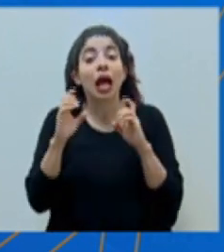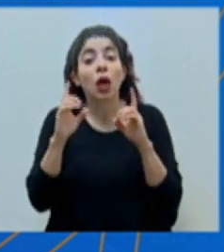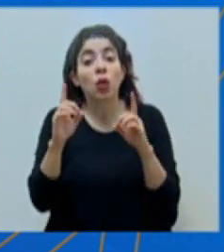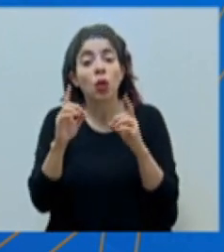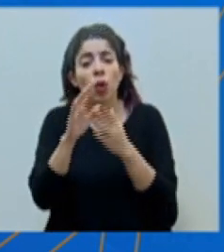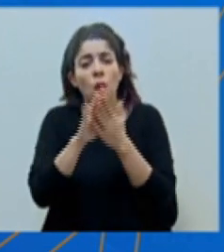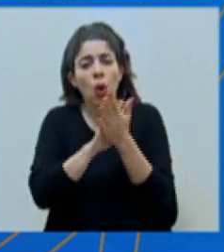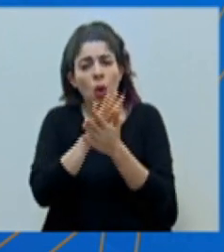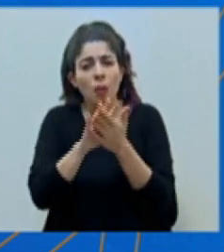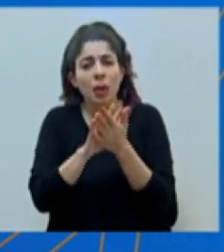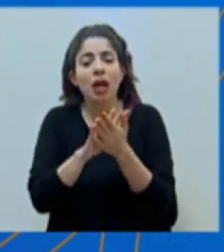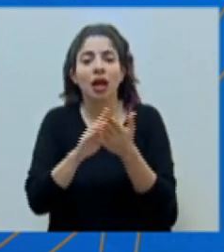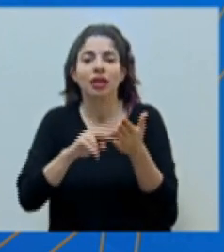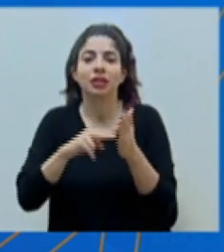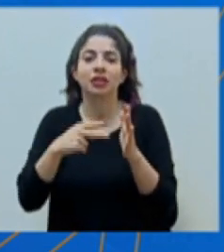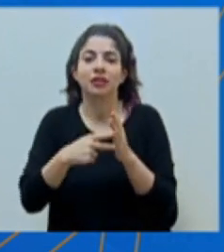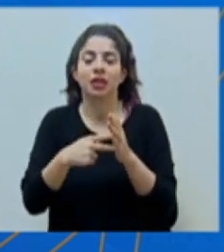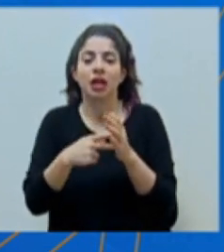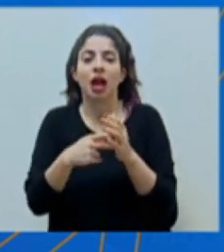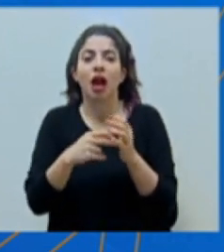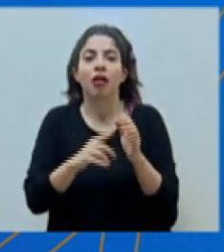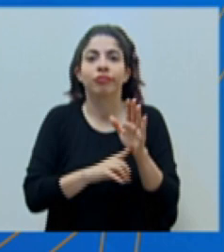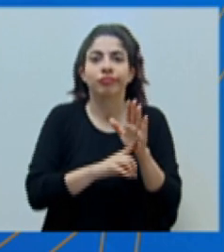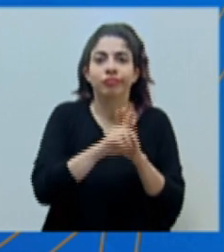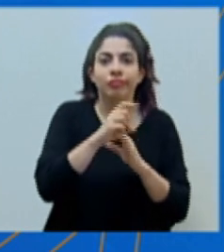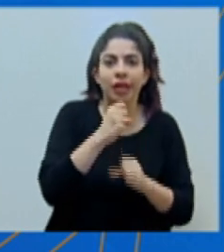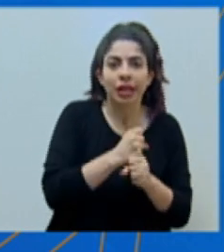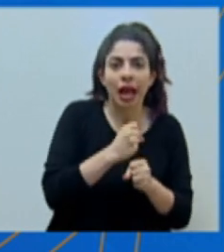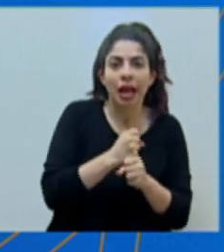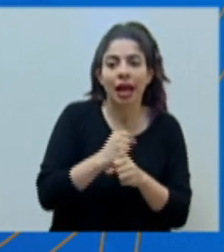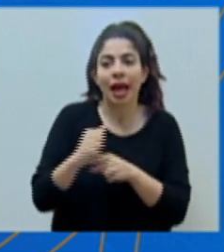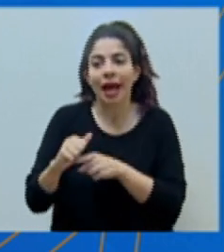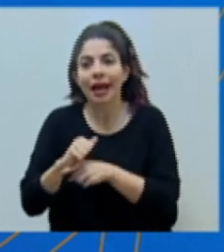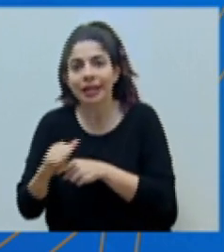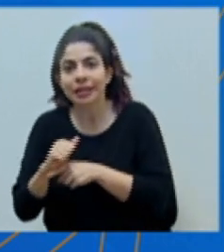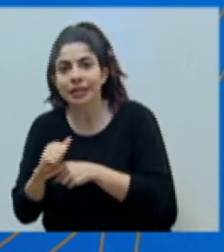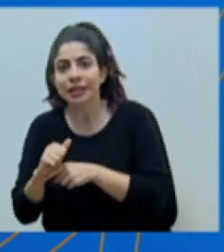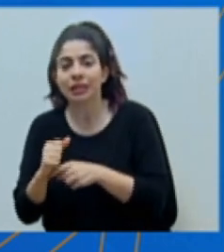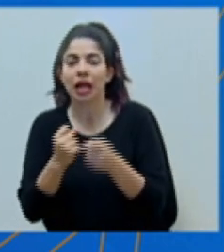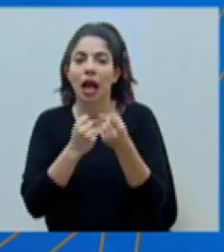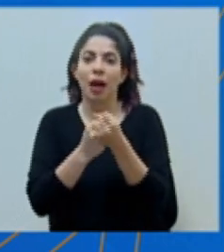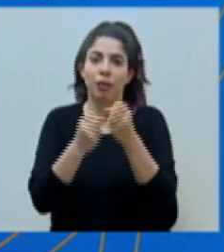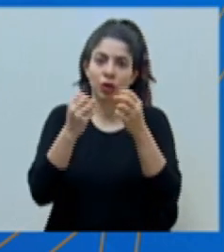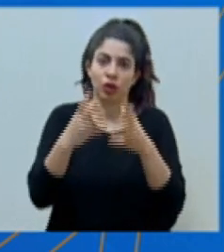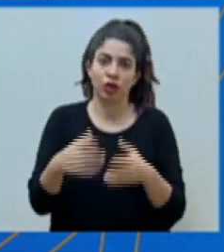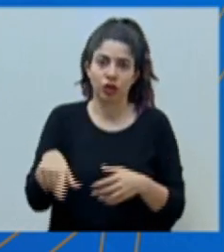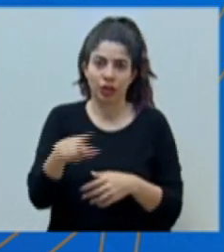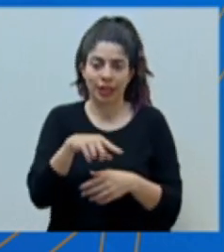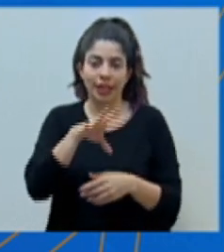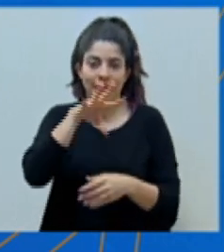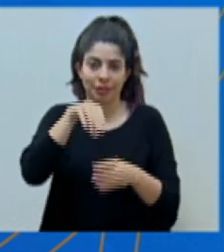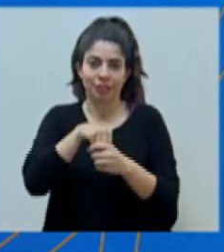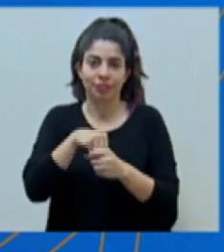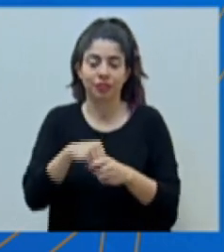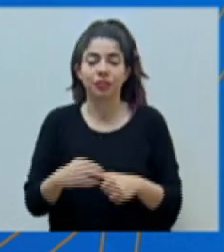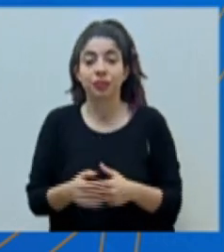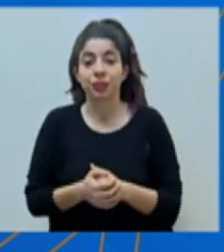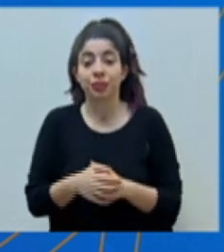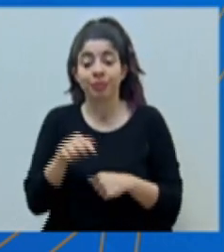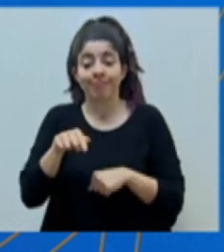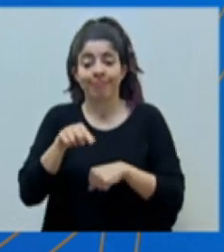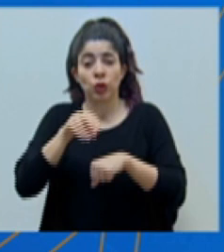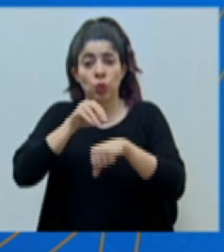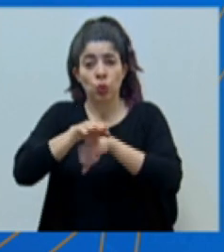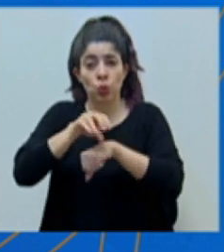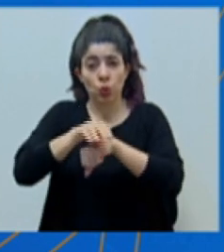se refuerza la construcción de tareas, el desarrollo de ejercicios y el apoyo de la persona docente. Estas